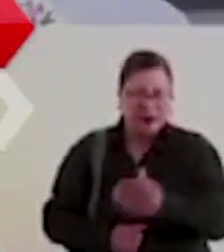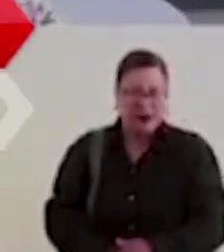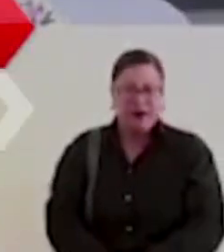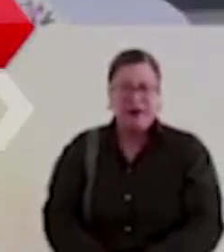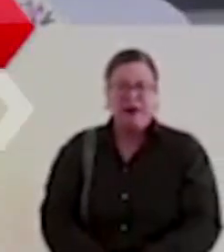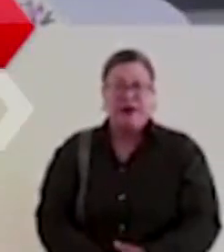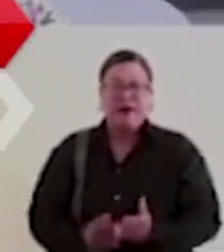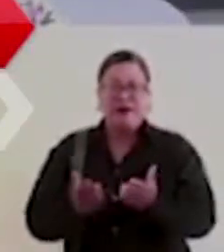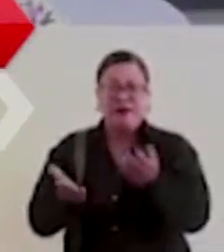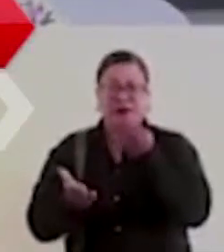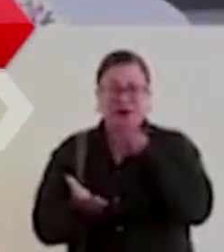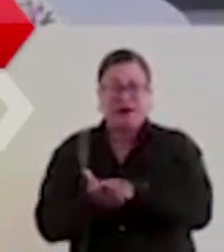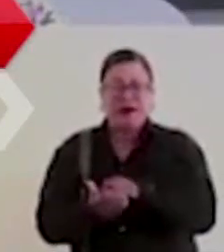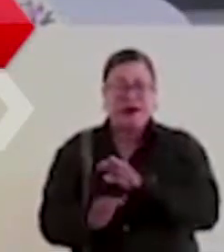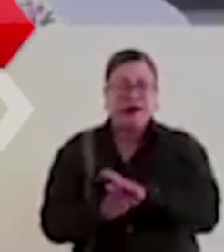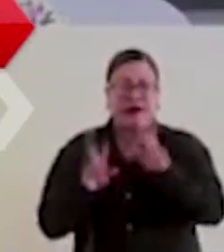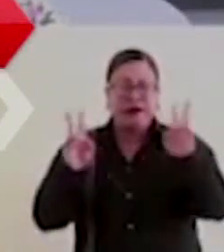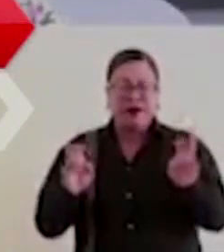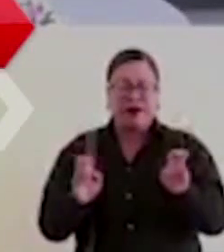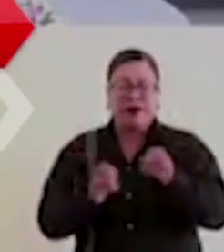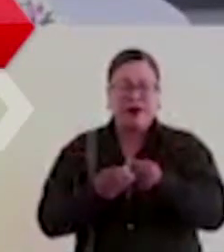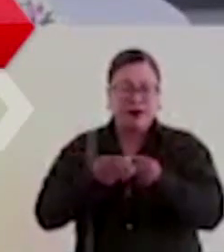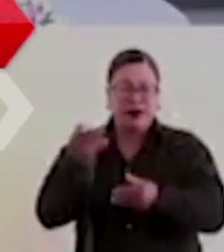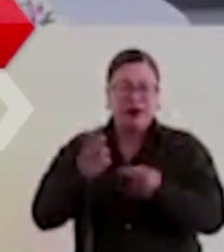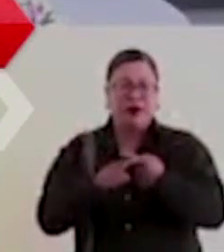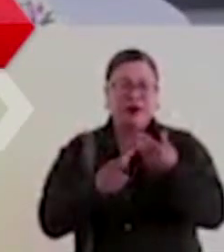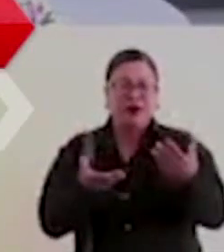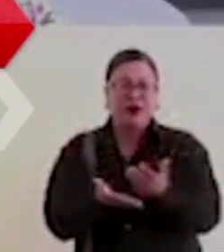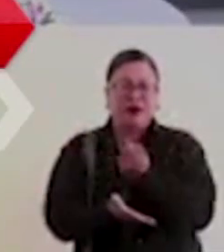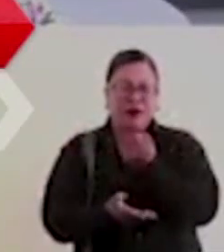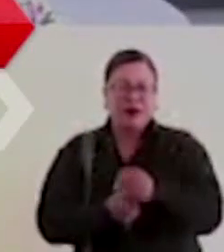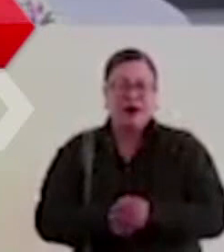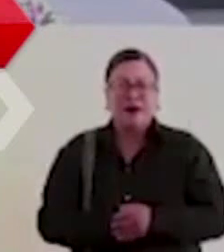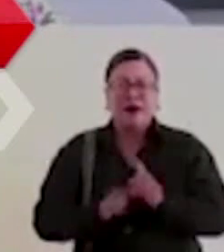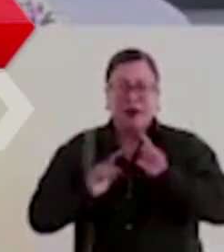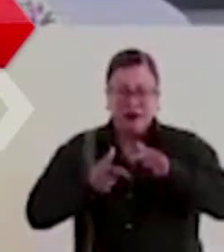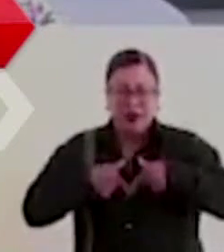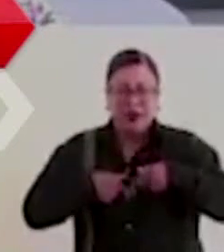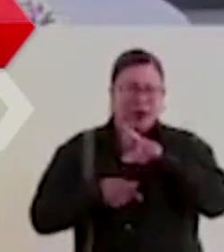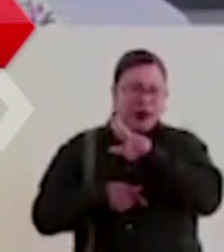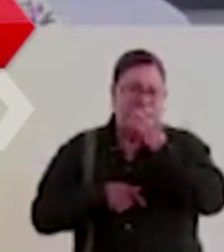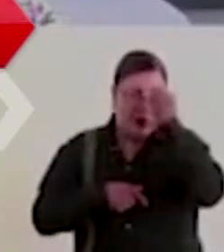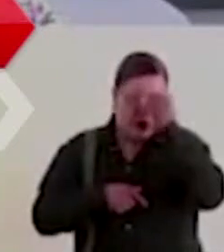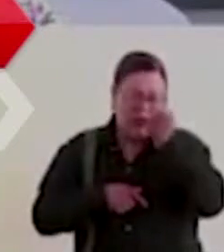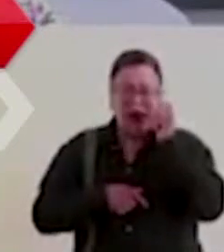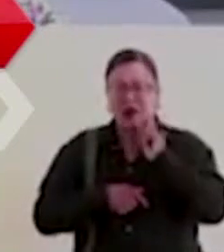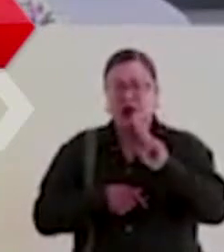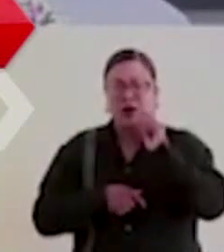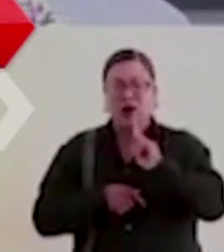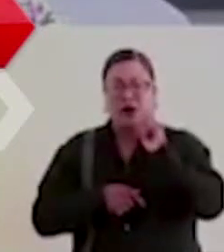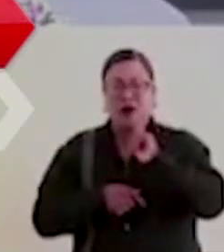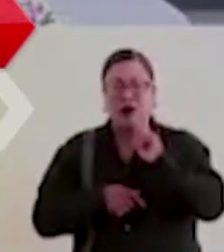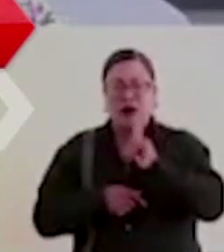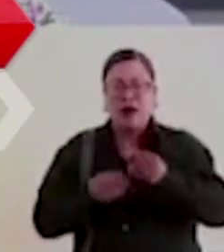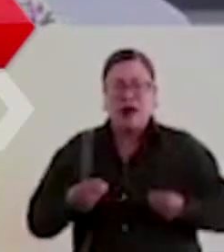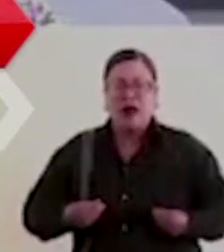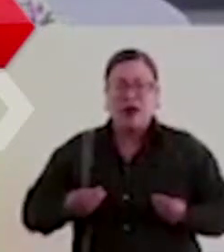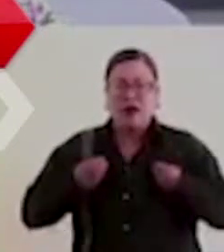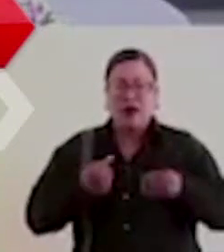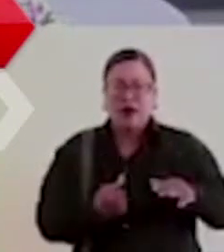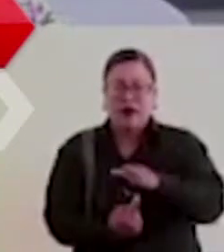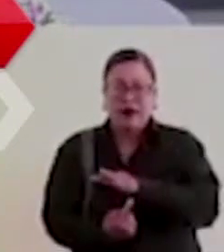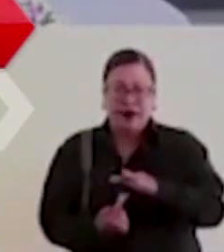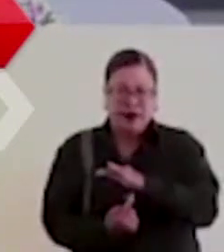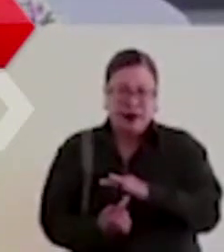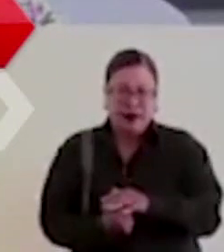la categoría Mujer que promueve acciones sociales, Abdelia Peláez García. Y Mujer